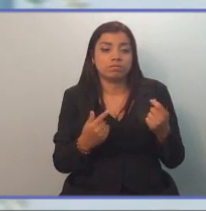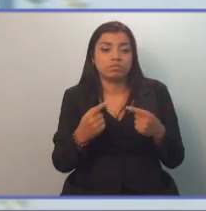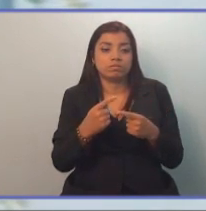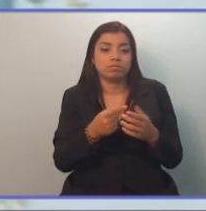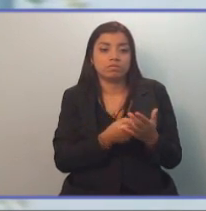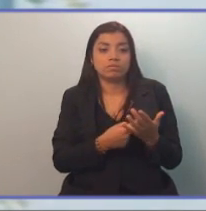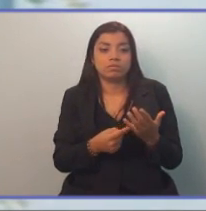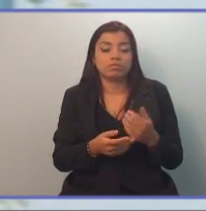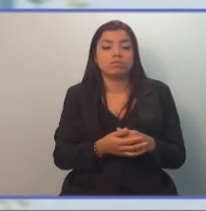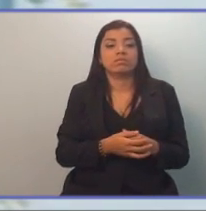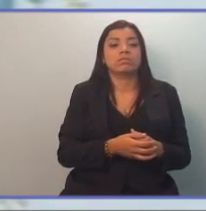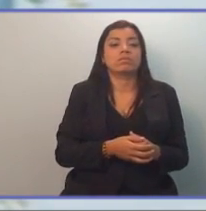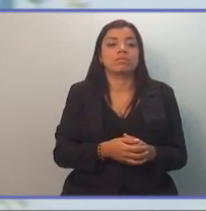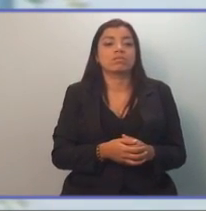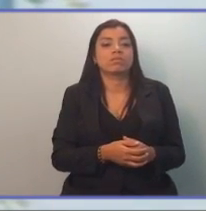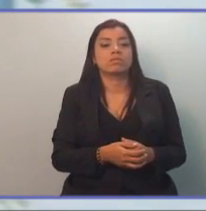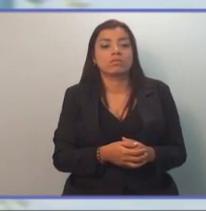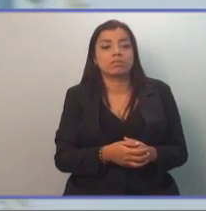tribunales.